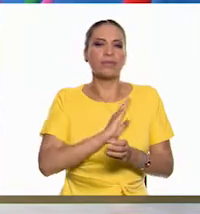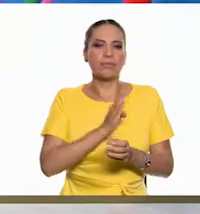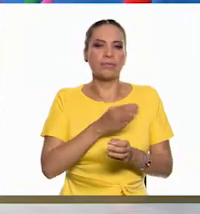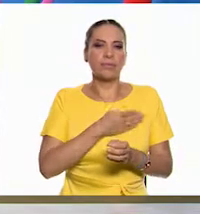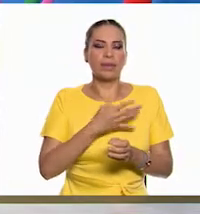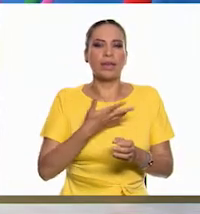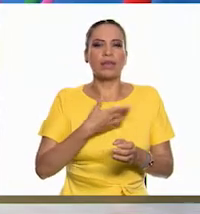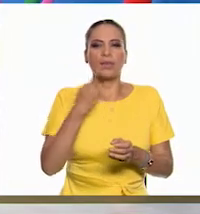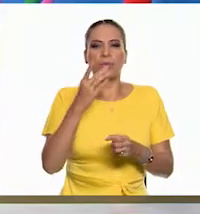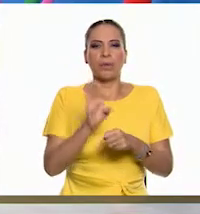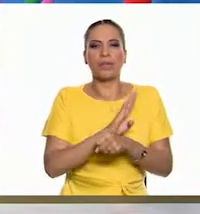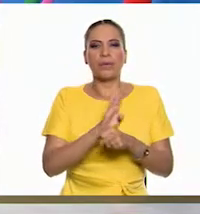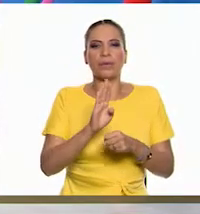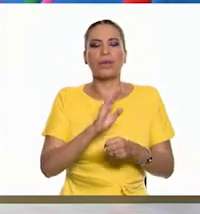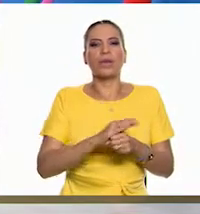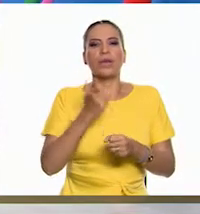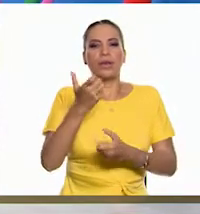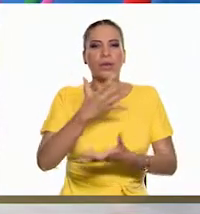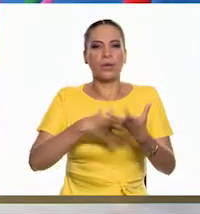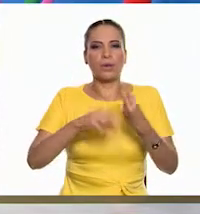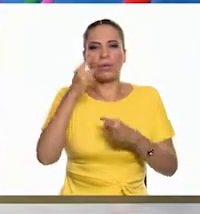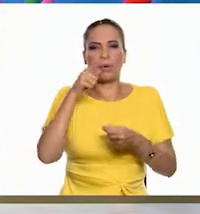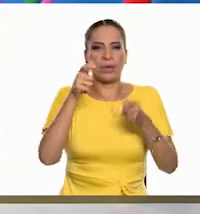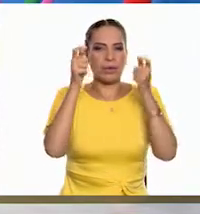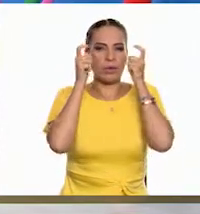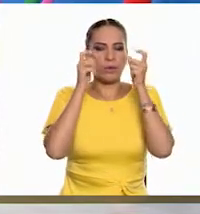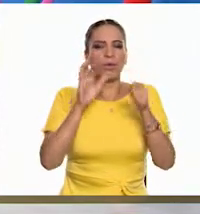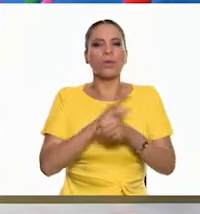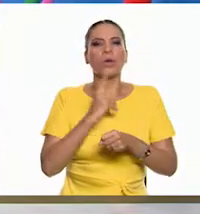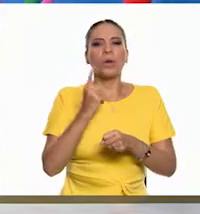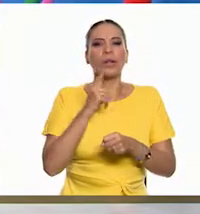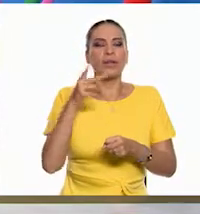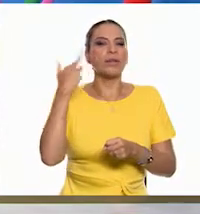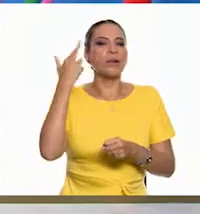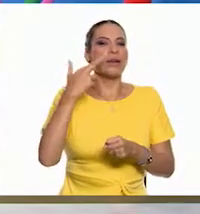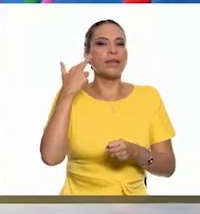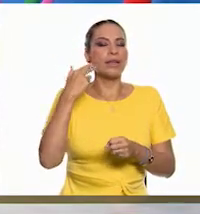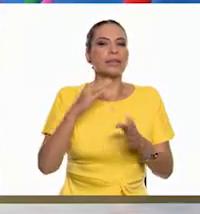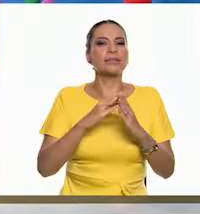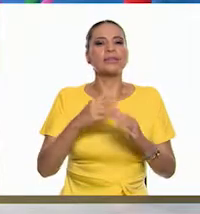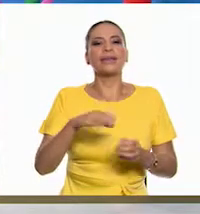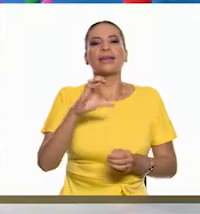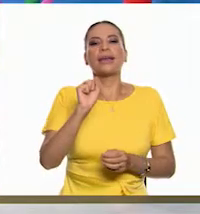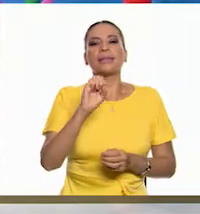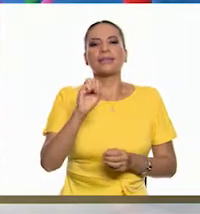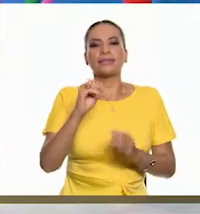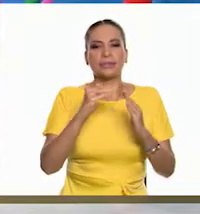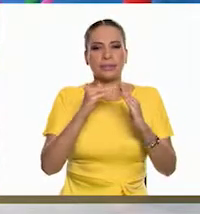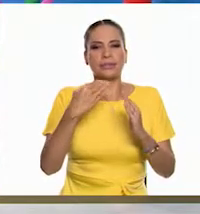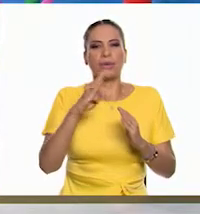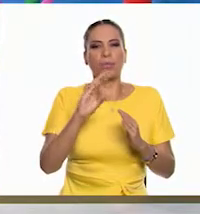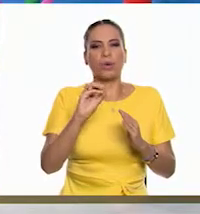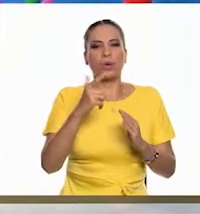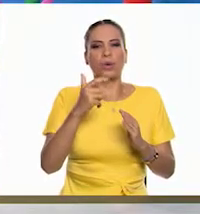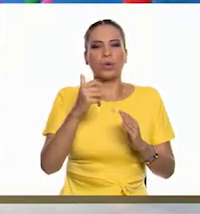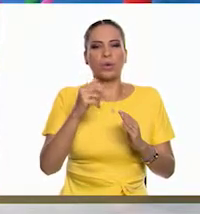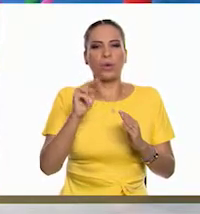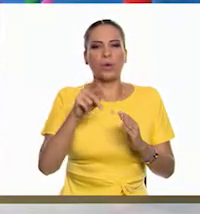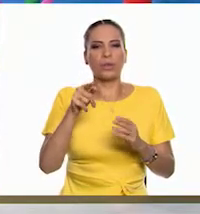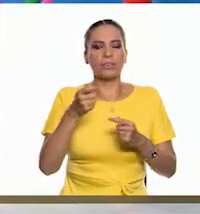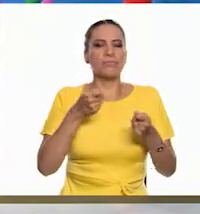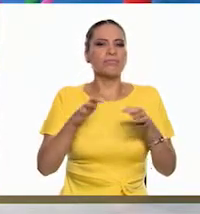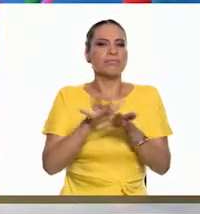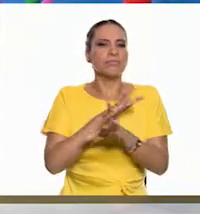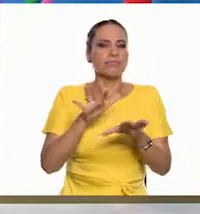obtener beneficios económicos para la corona. ¿Por qué los reyes de la Casa Borbón decidieron aplicar esas reformas en la